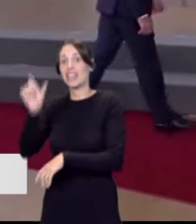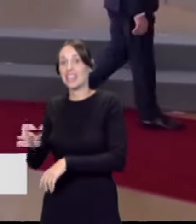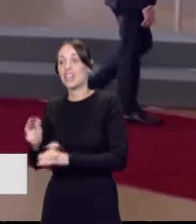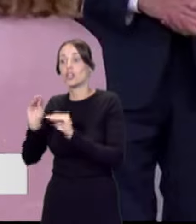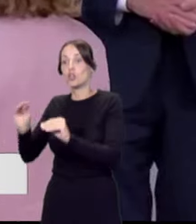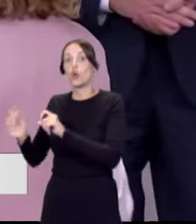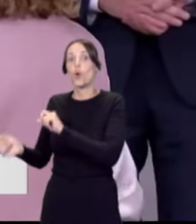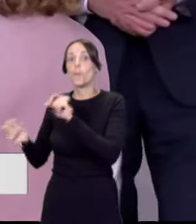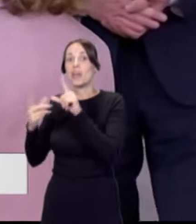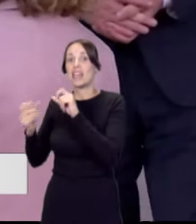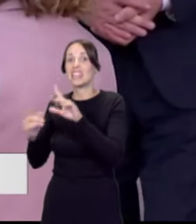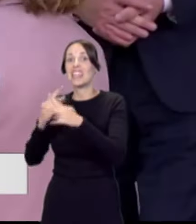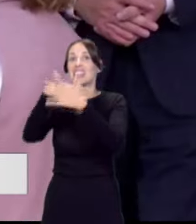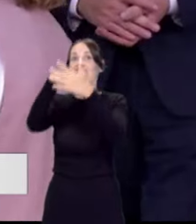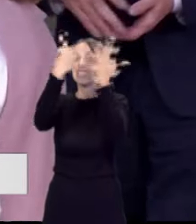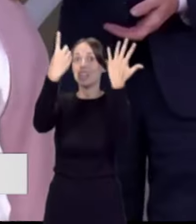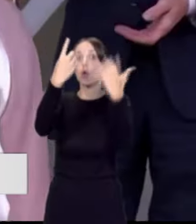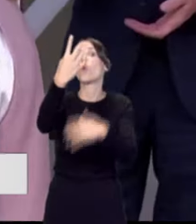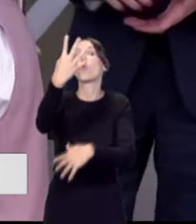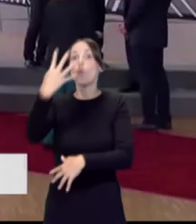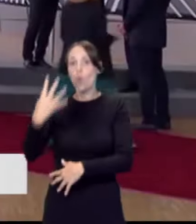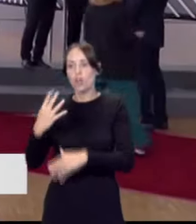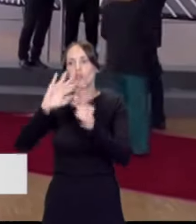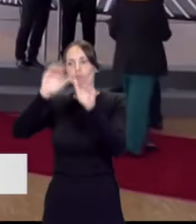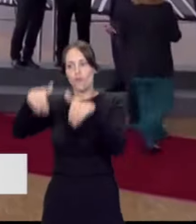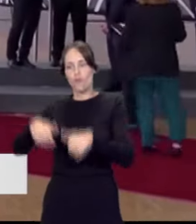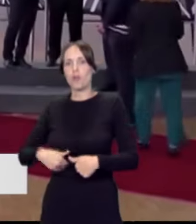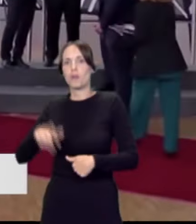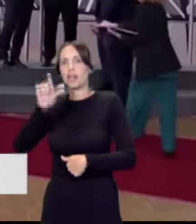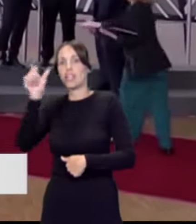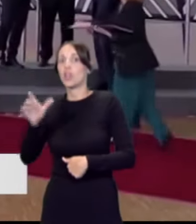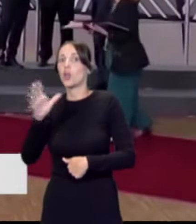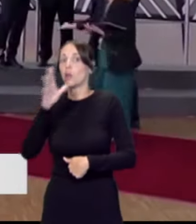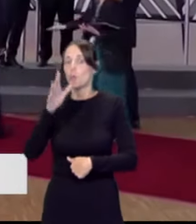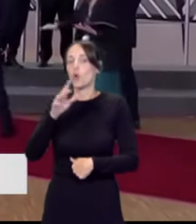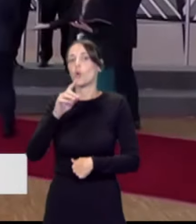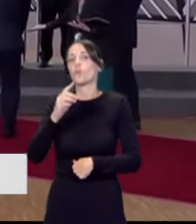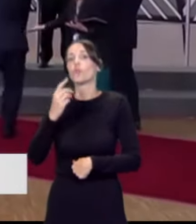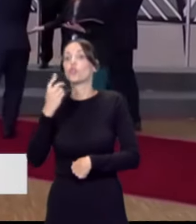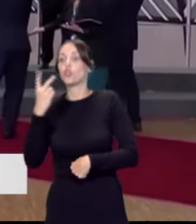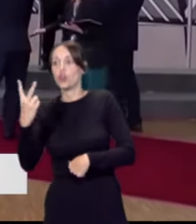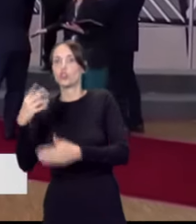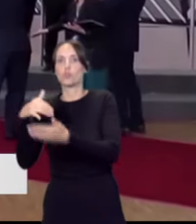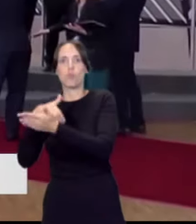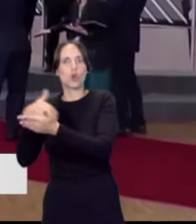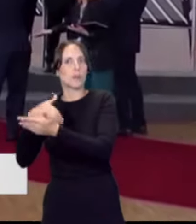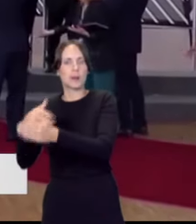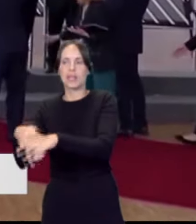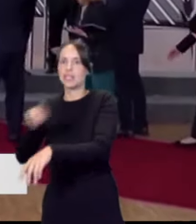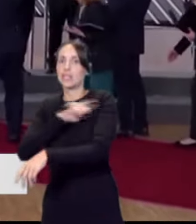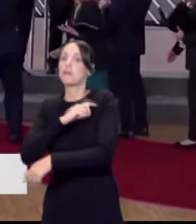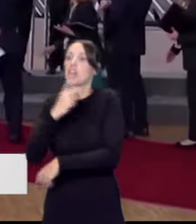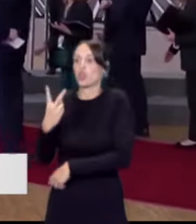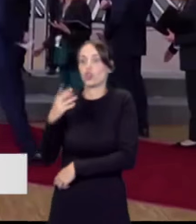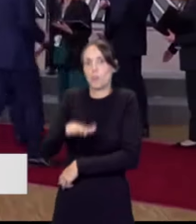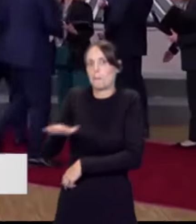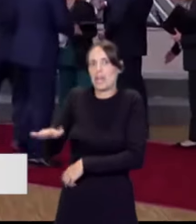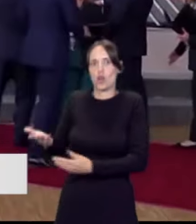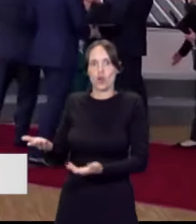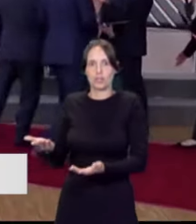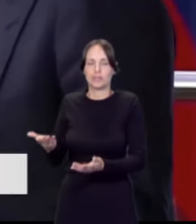regreso a Italia. 2 son menores y otros 2 se encuentran en una situación de extrema vulnerabilidad. El resto ha pasado